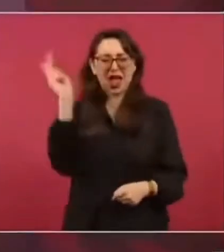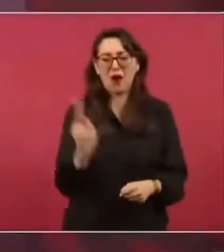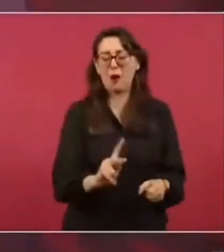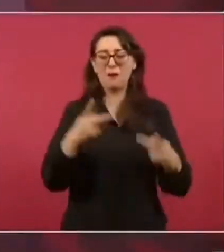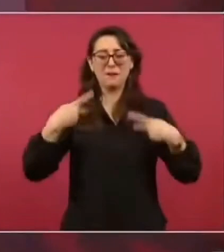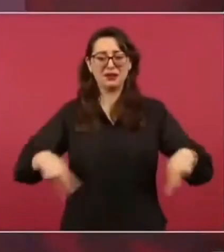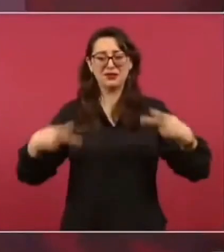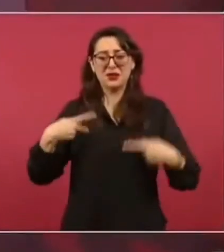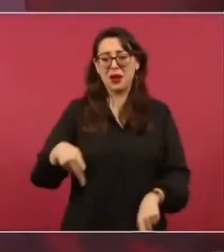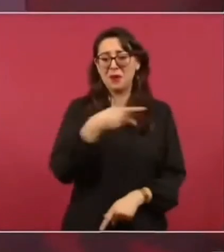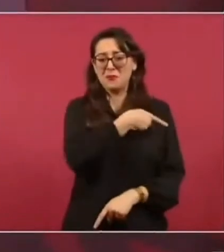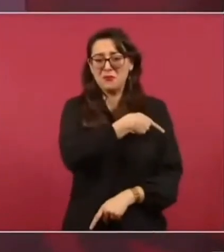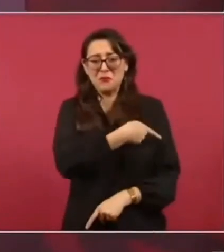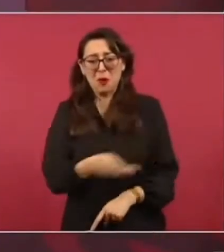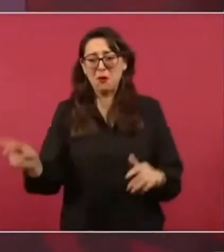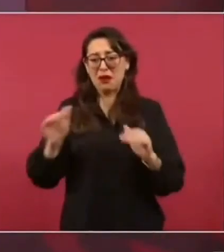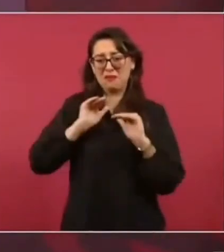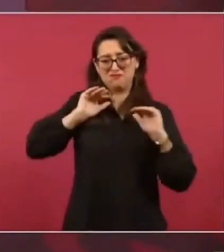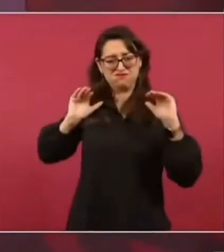México.